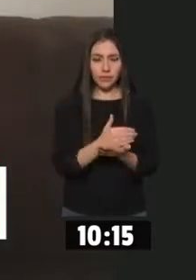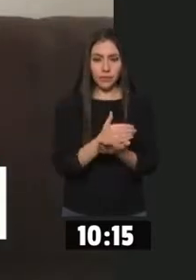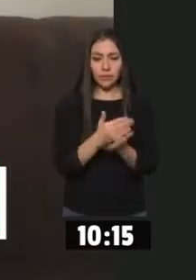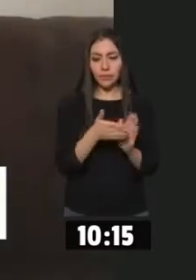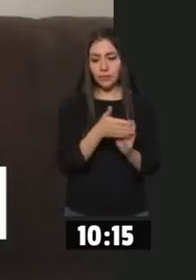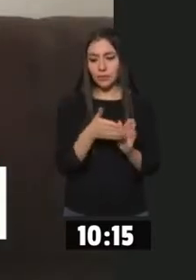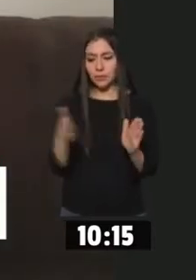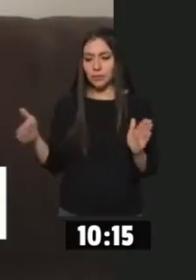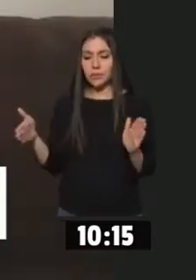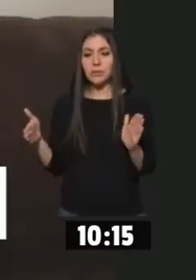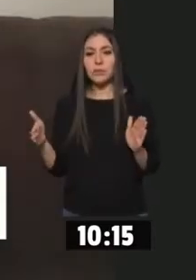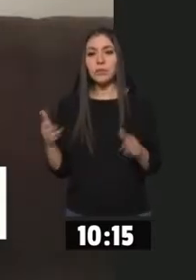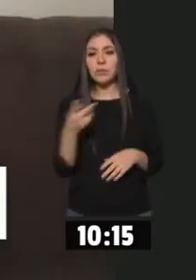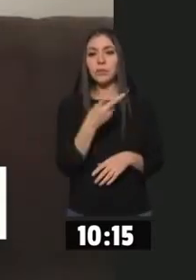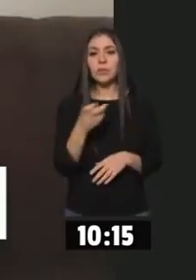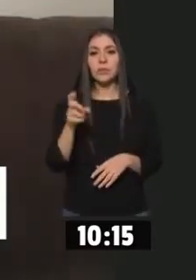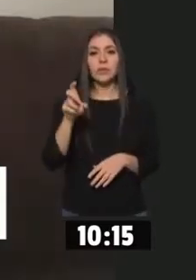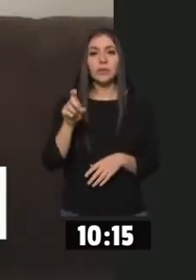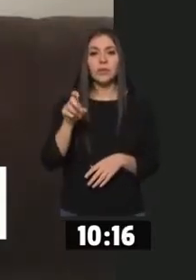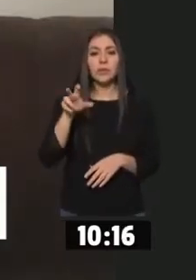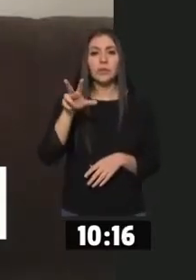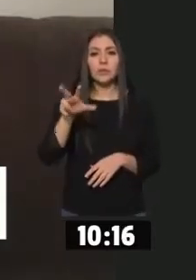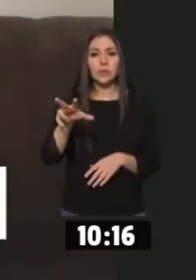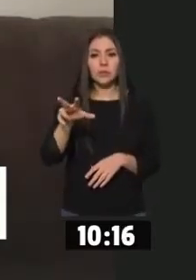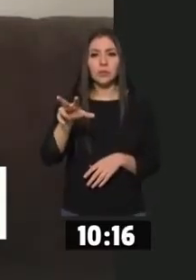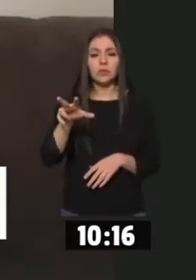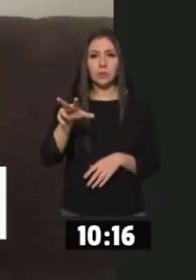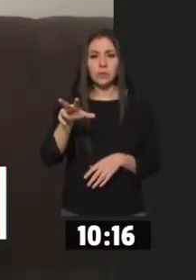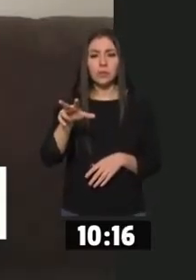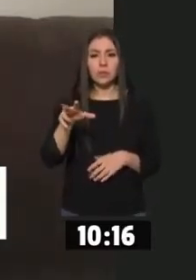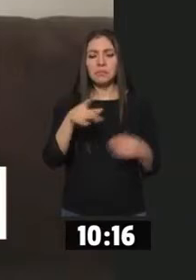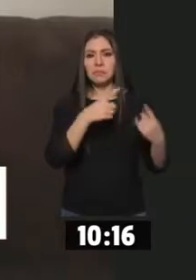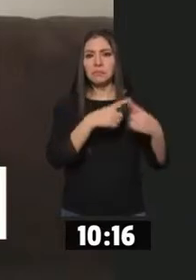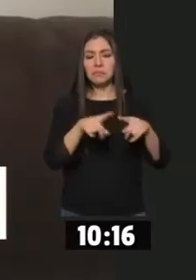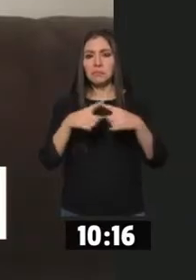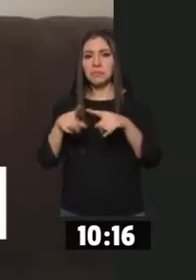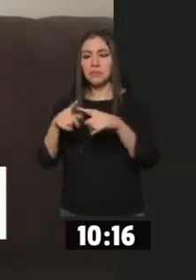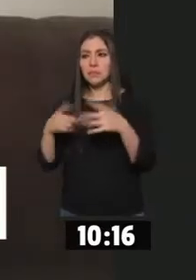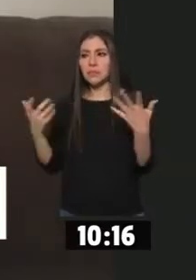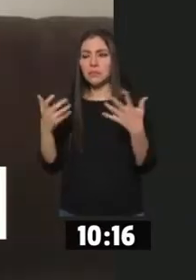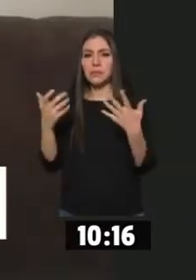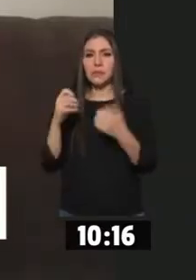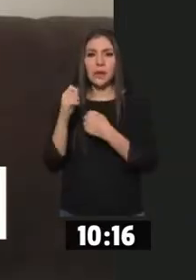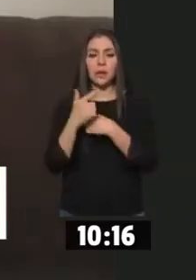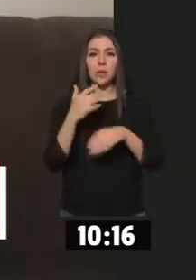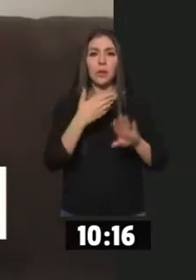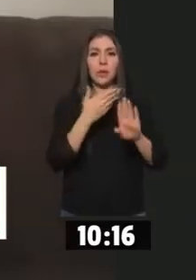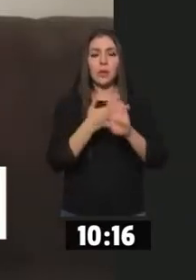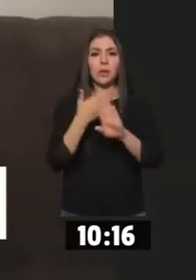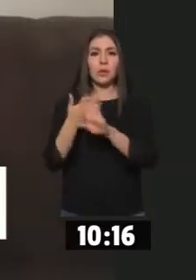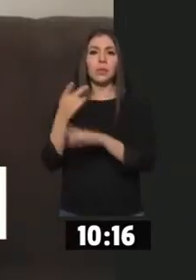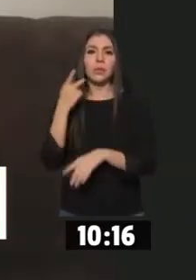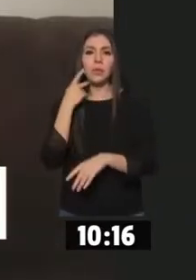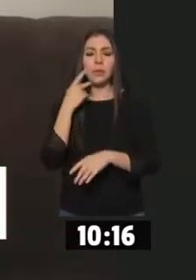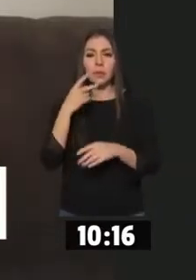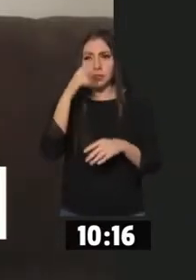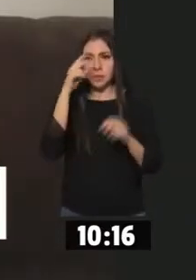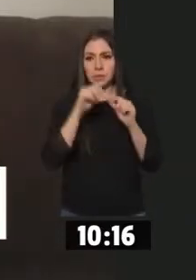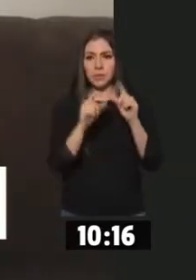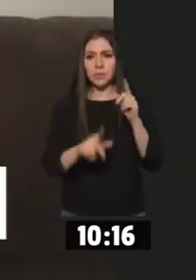de 238 agresiones en contra de políticos en todo el país, con un saldo de víctimas